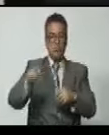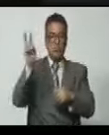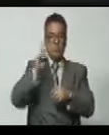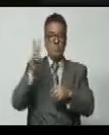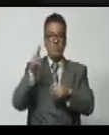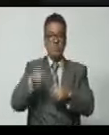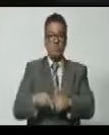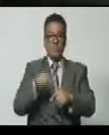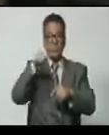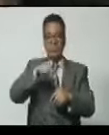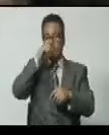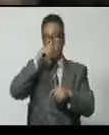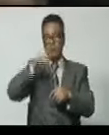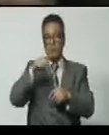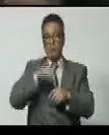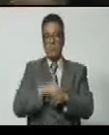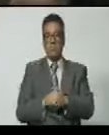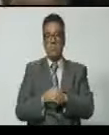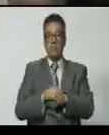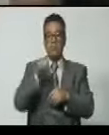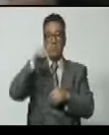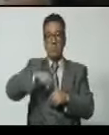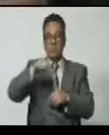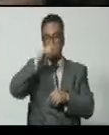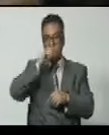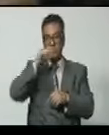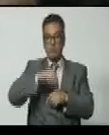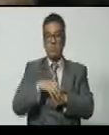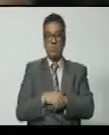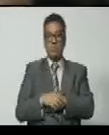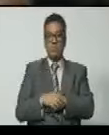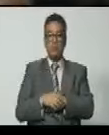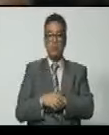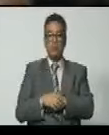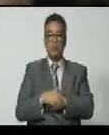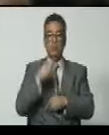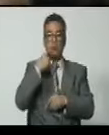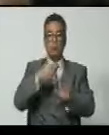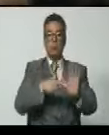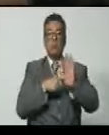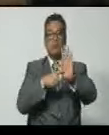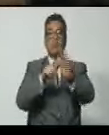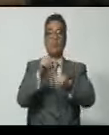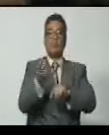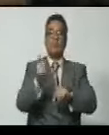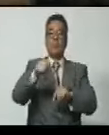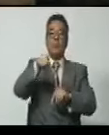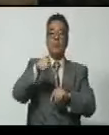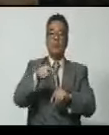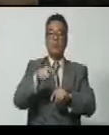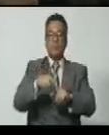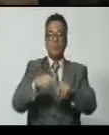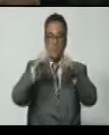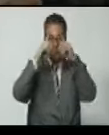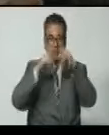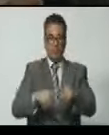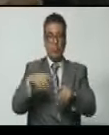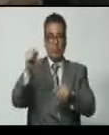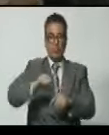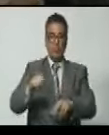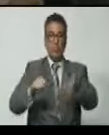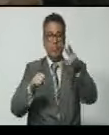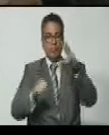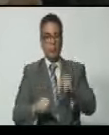venezolano este año, precisamente este año, le demostraré una vez más que con decreto o sin